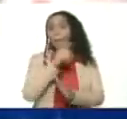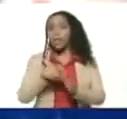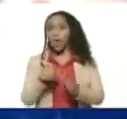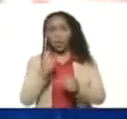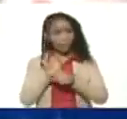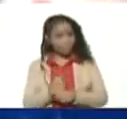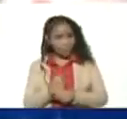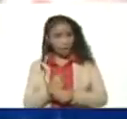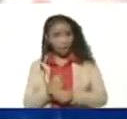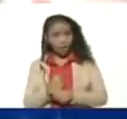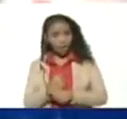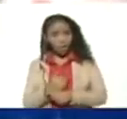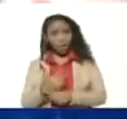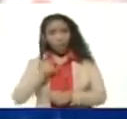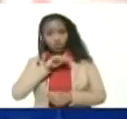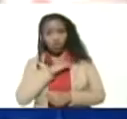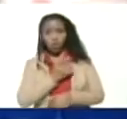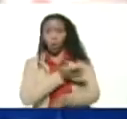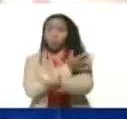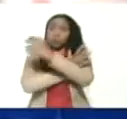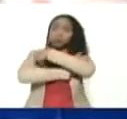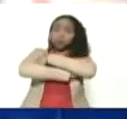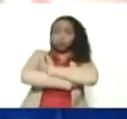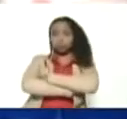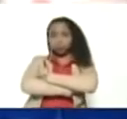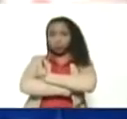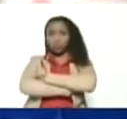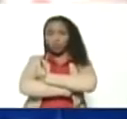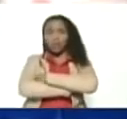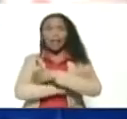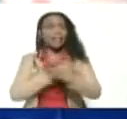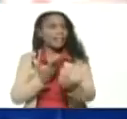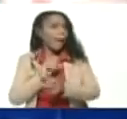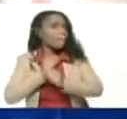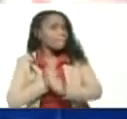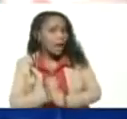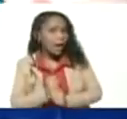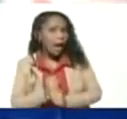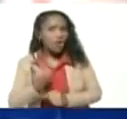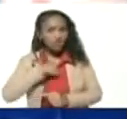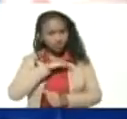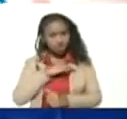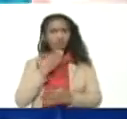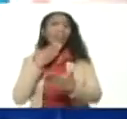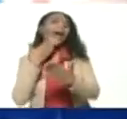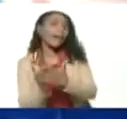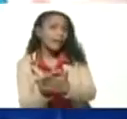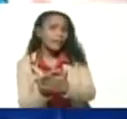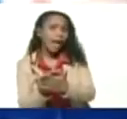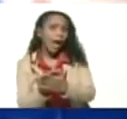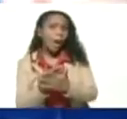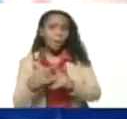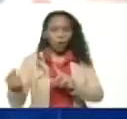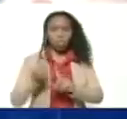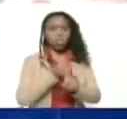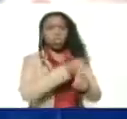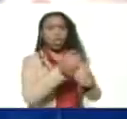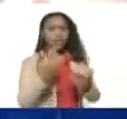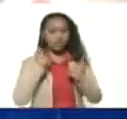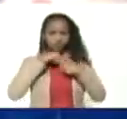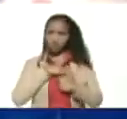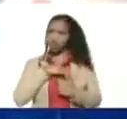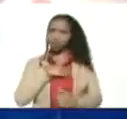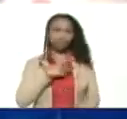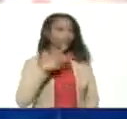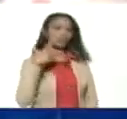¿Que nos quedemos de brazos cruzados? ¿Qué esperan? ¿Que le demos las gracias por agredirnos? No.